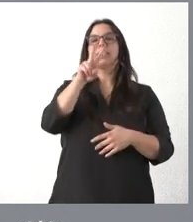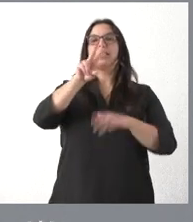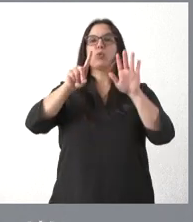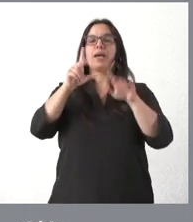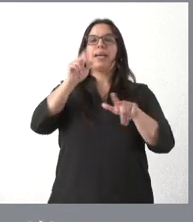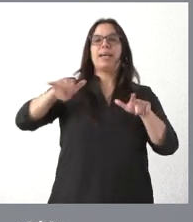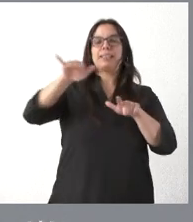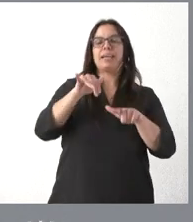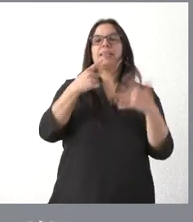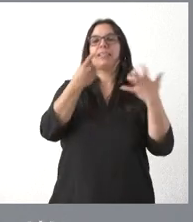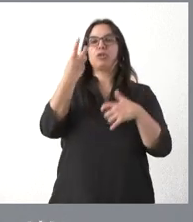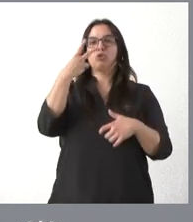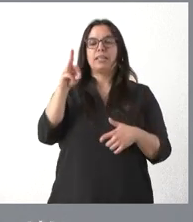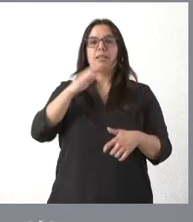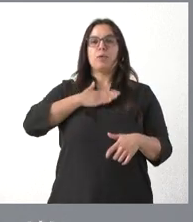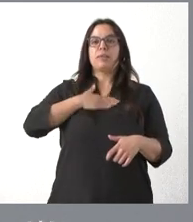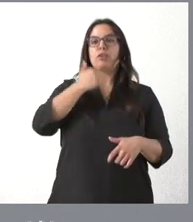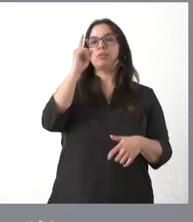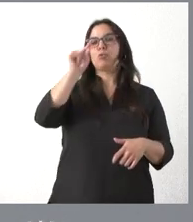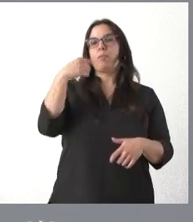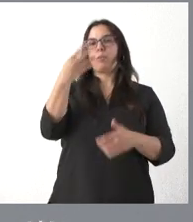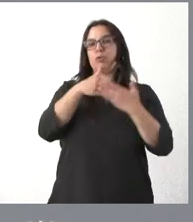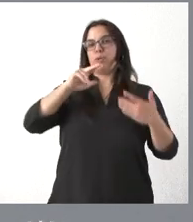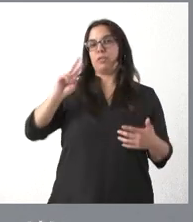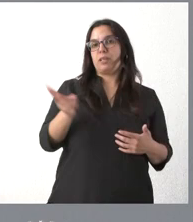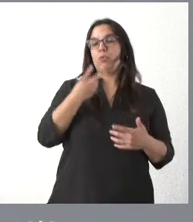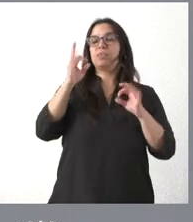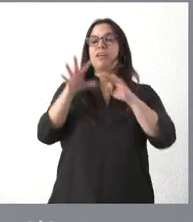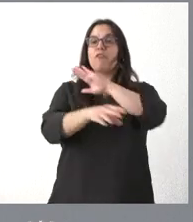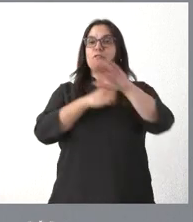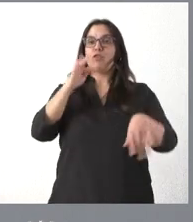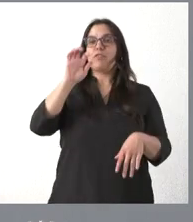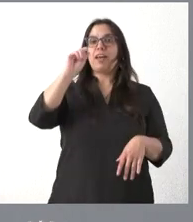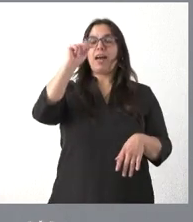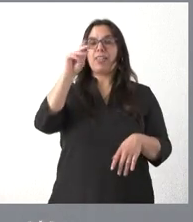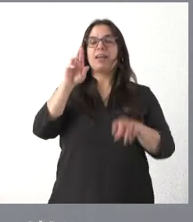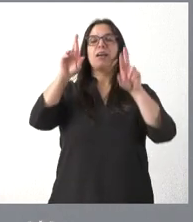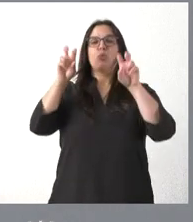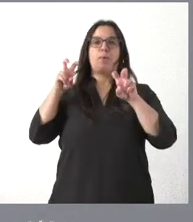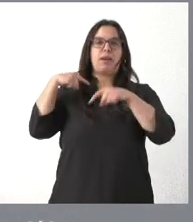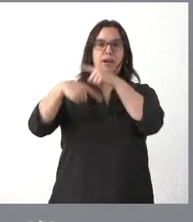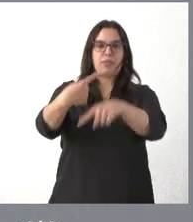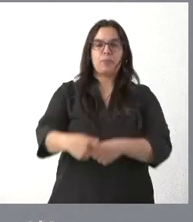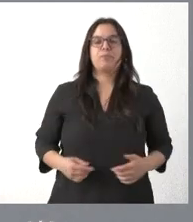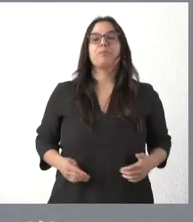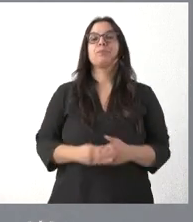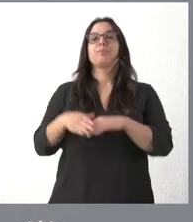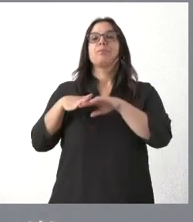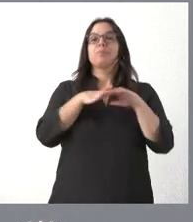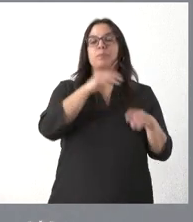360 propietarios y casi 1,4 millones de euros son fondos feadermex generation en el caso